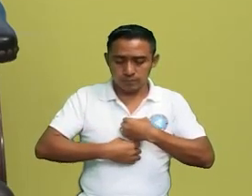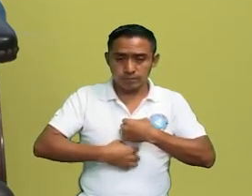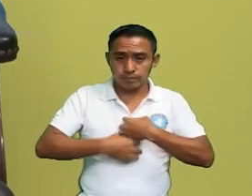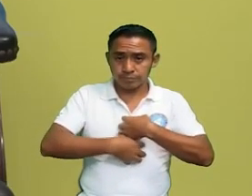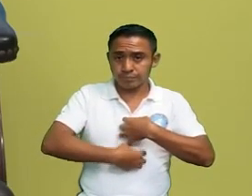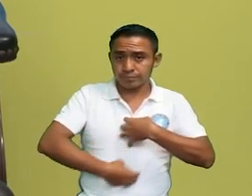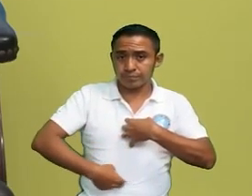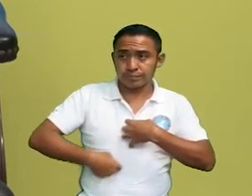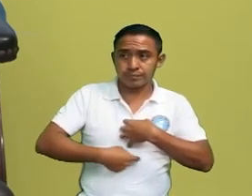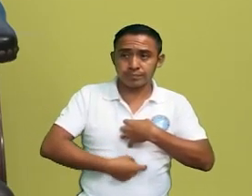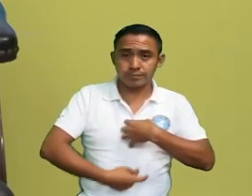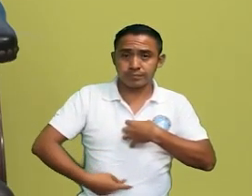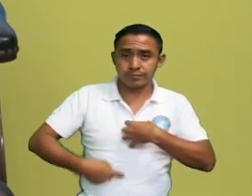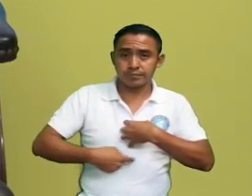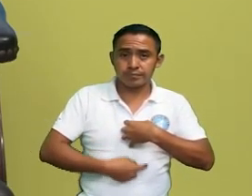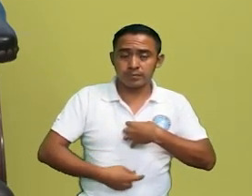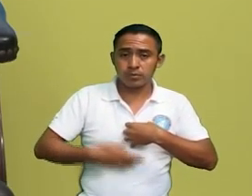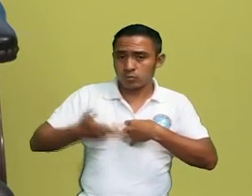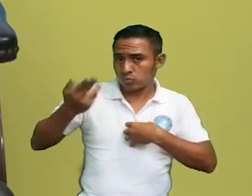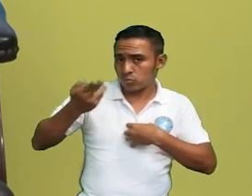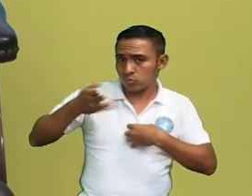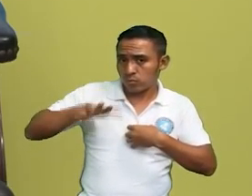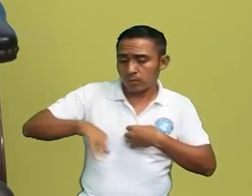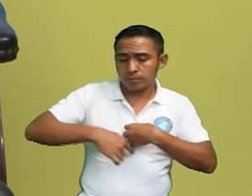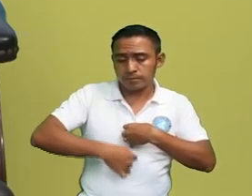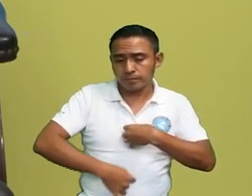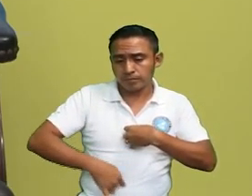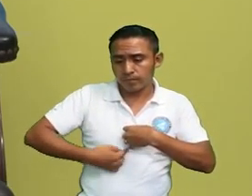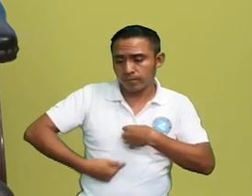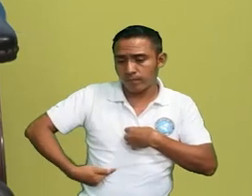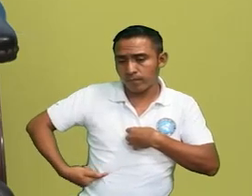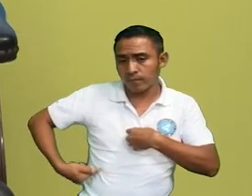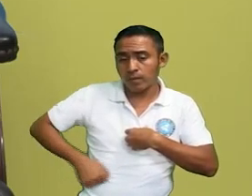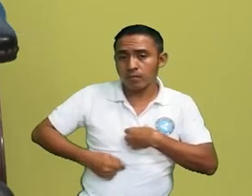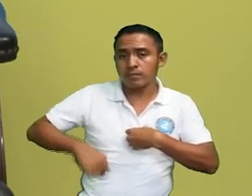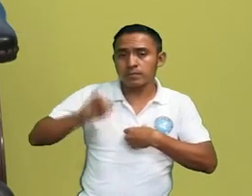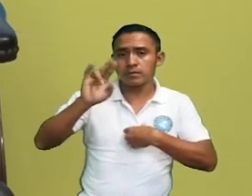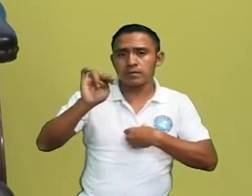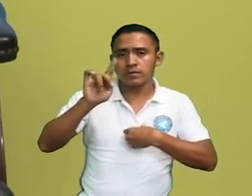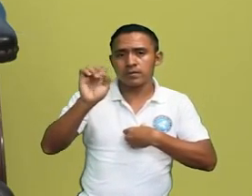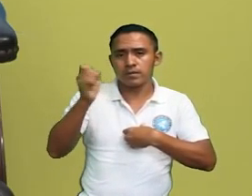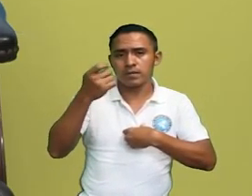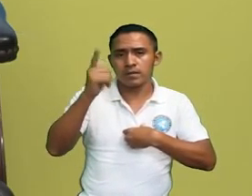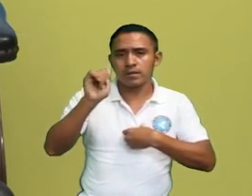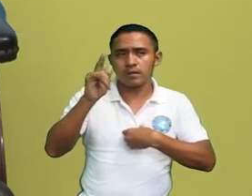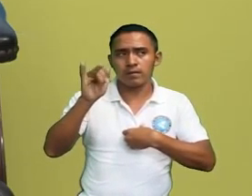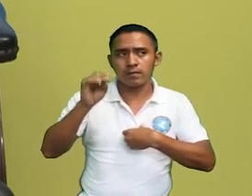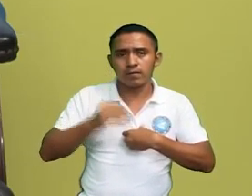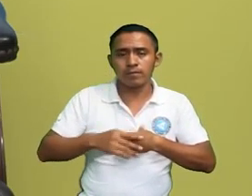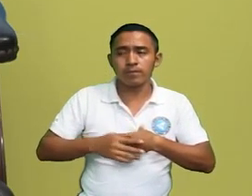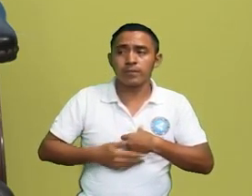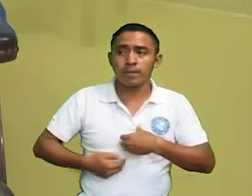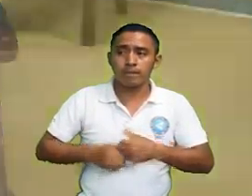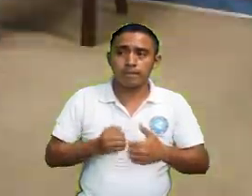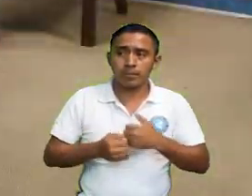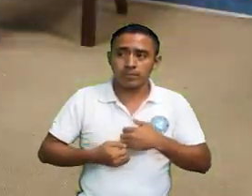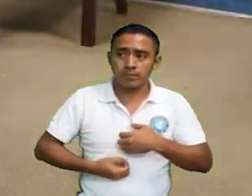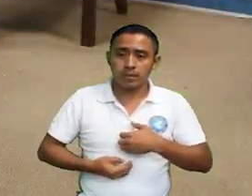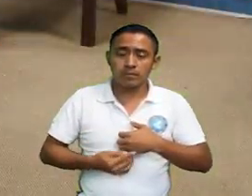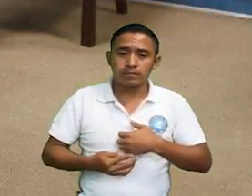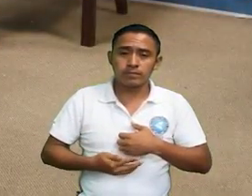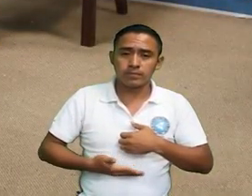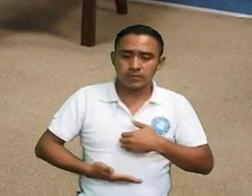hacer que el alimento fluya normal hacia el intestino, estos mecanismos fallan y se produce lógicamente